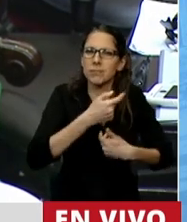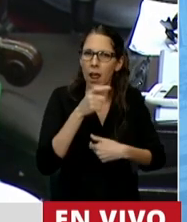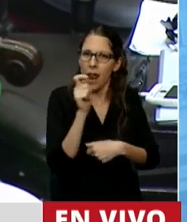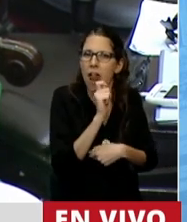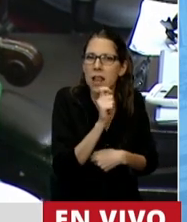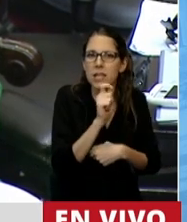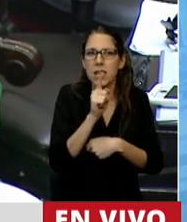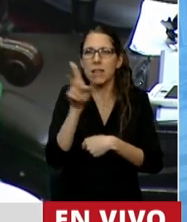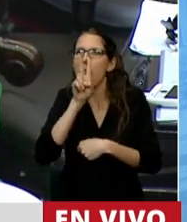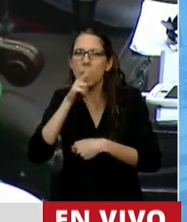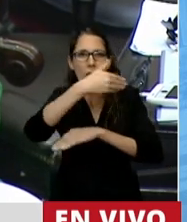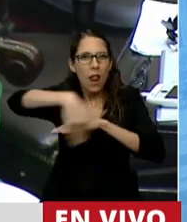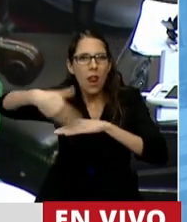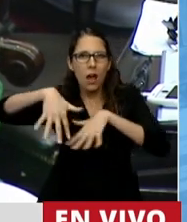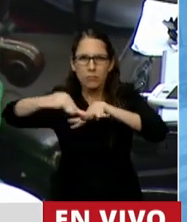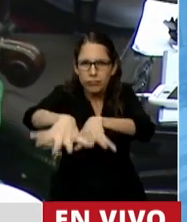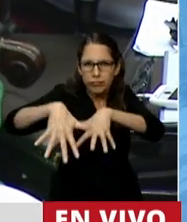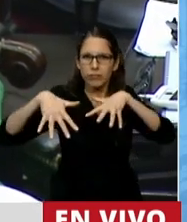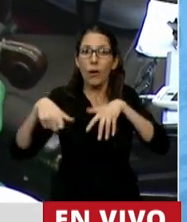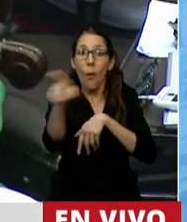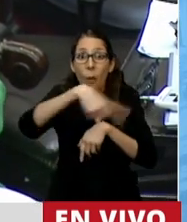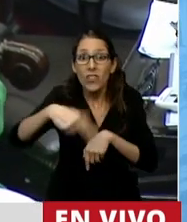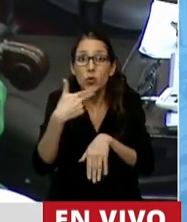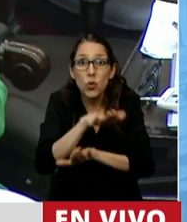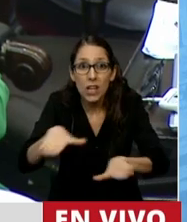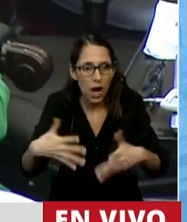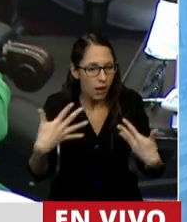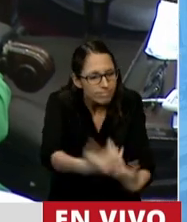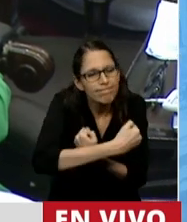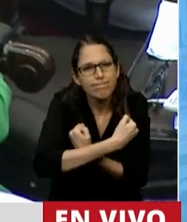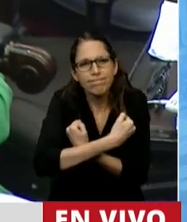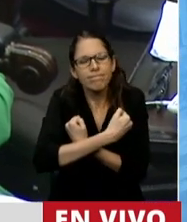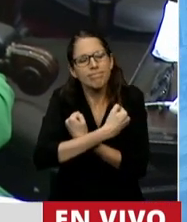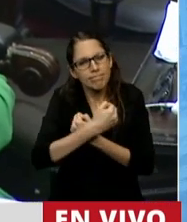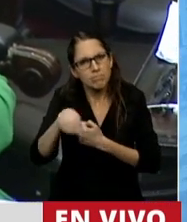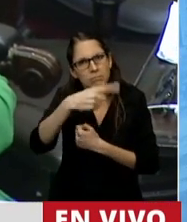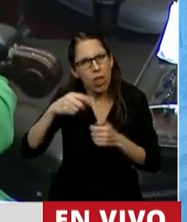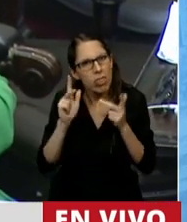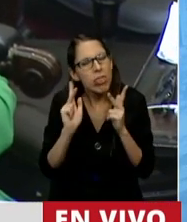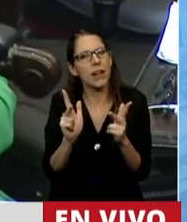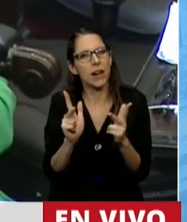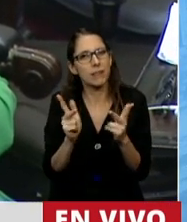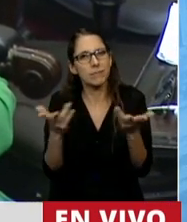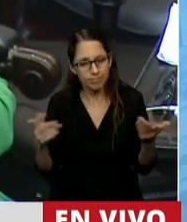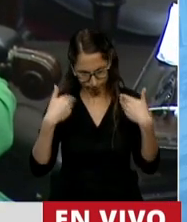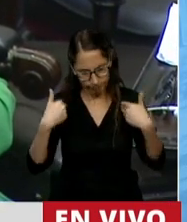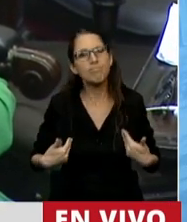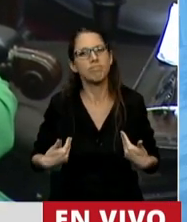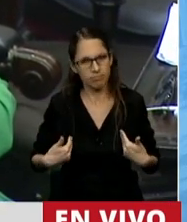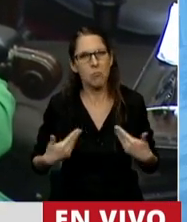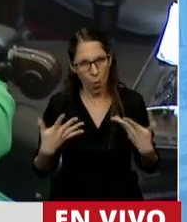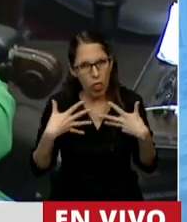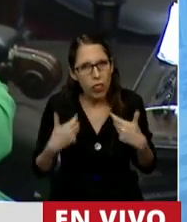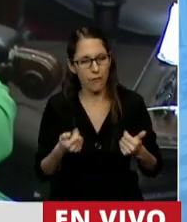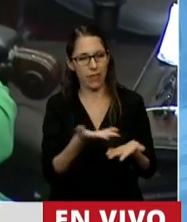que están en la calle. Abracen a sus hijas y díganles que que están para defenderlas a